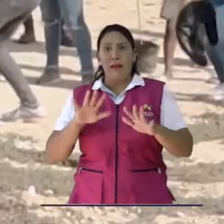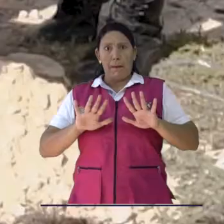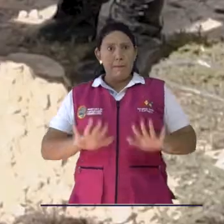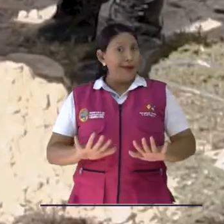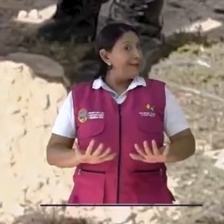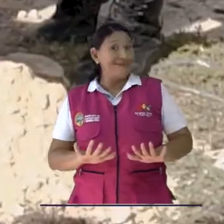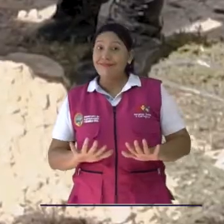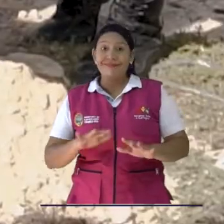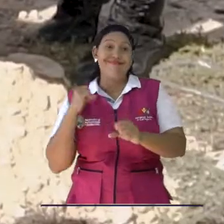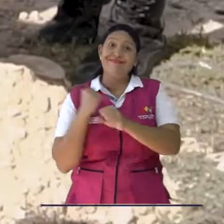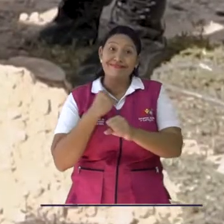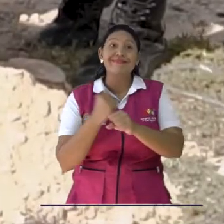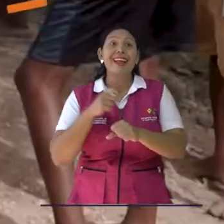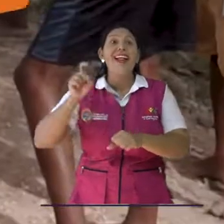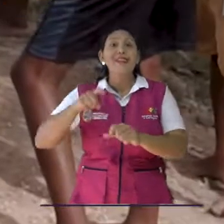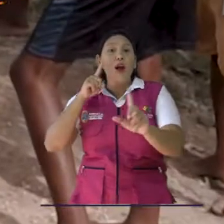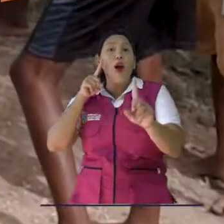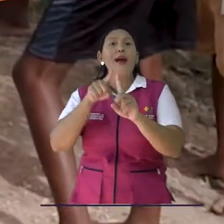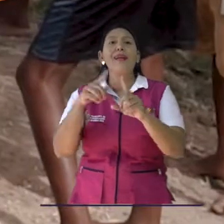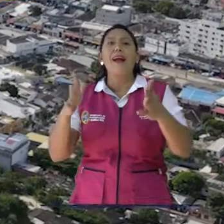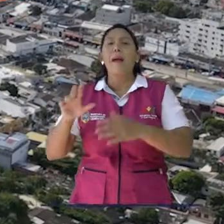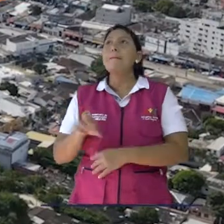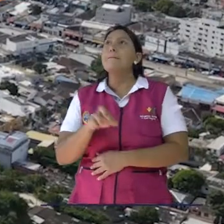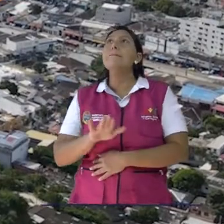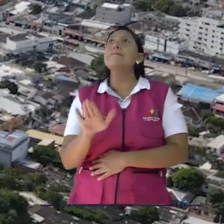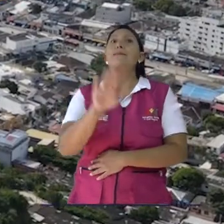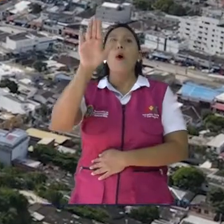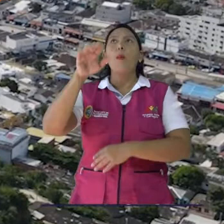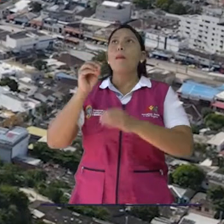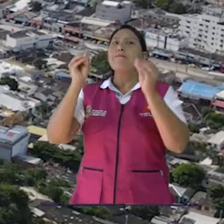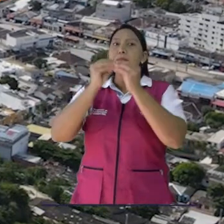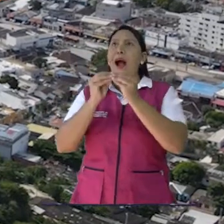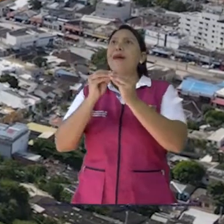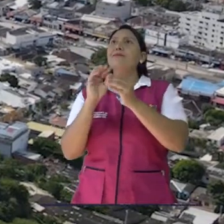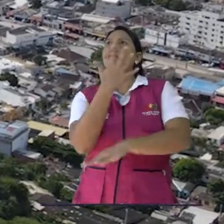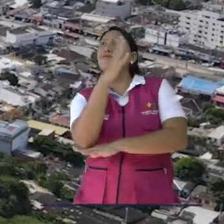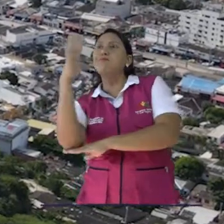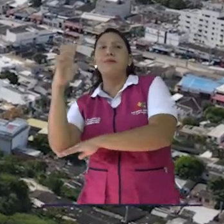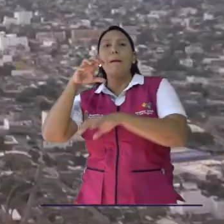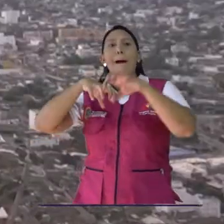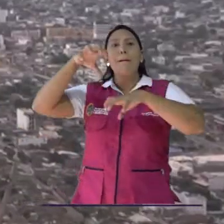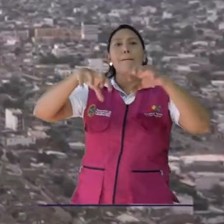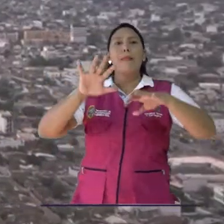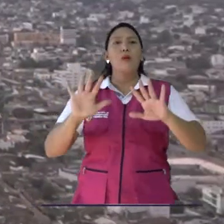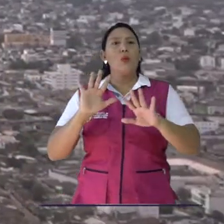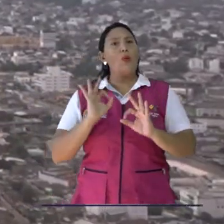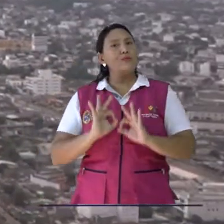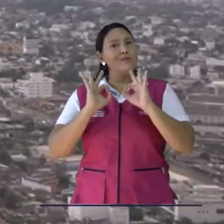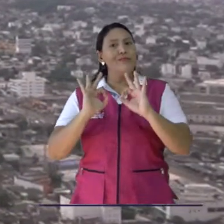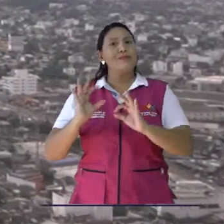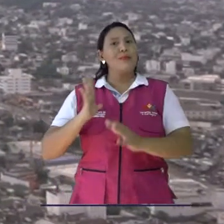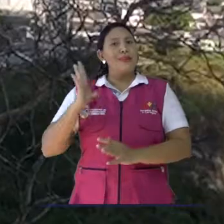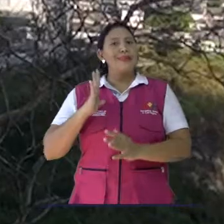detendremos. Logramos la aprobación de 10 mil millones para la construcción del ecoparque en el Cerro de la Popa. Una obra que